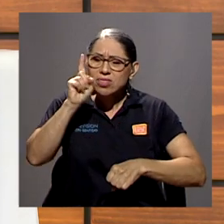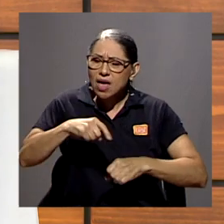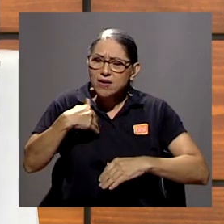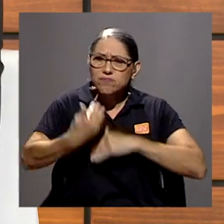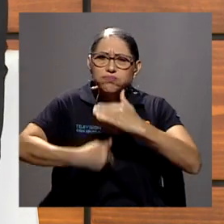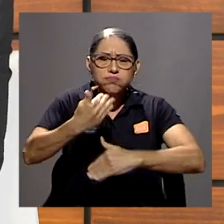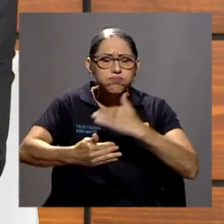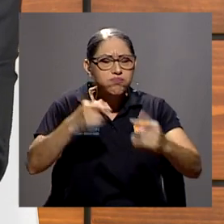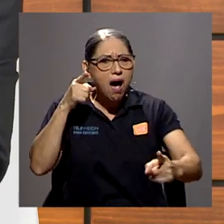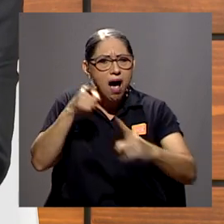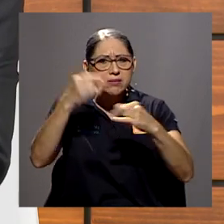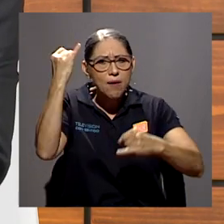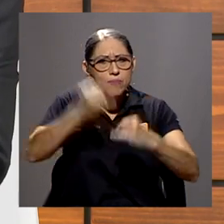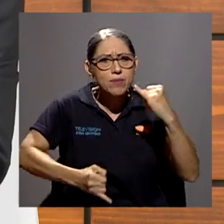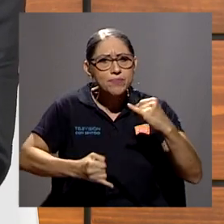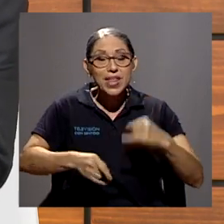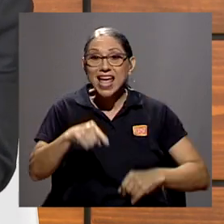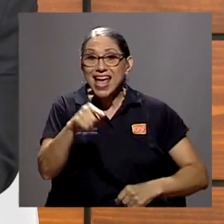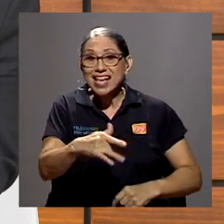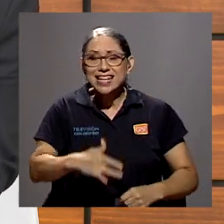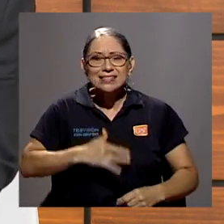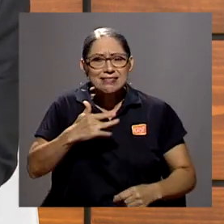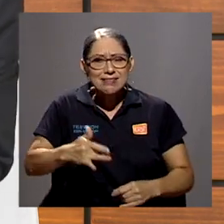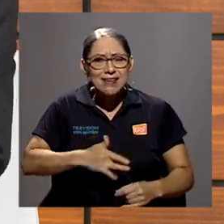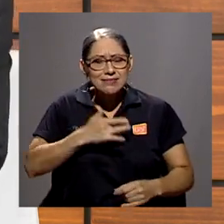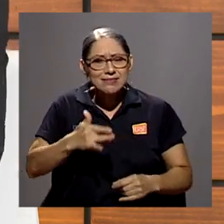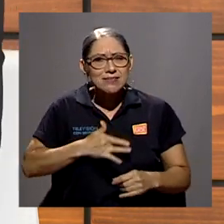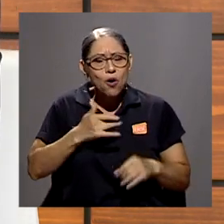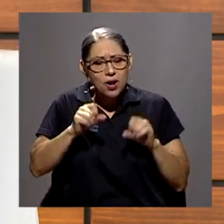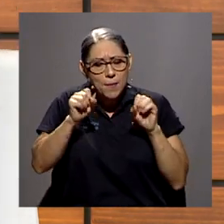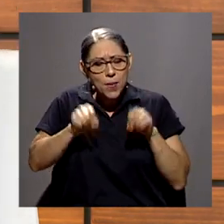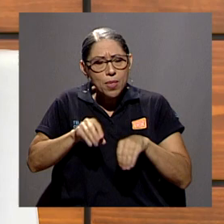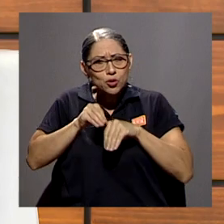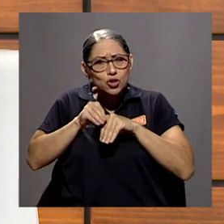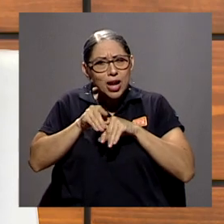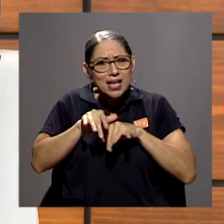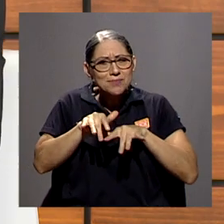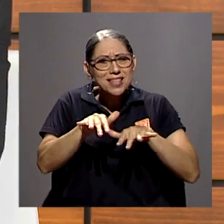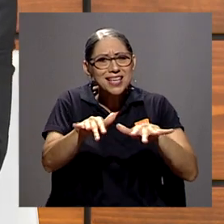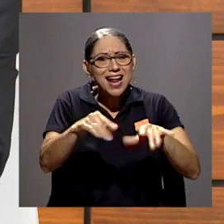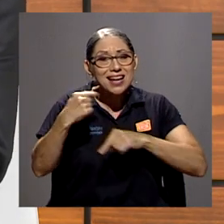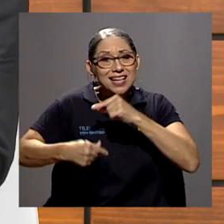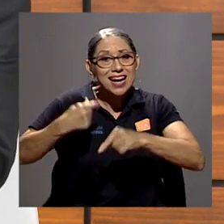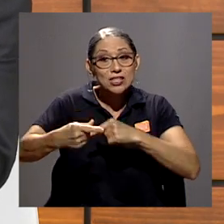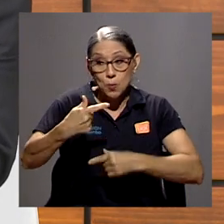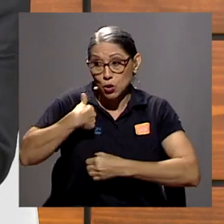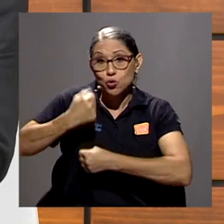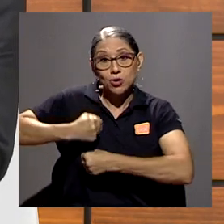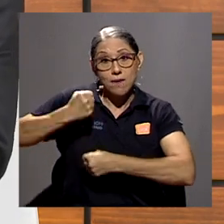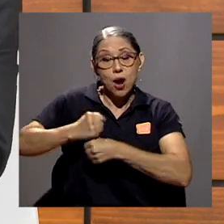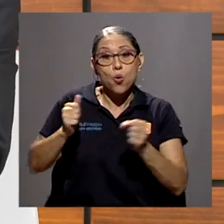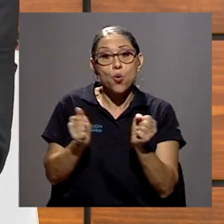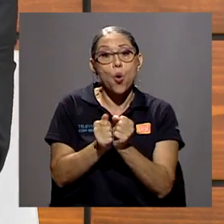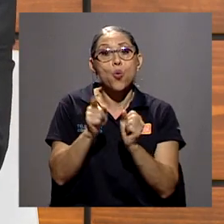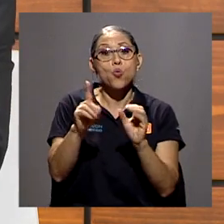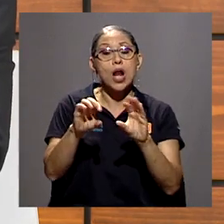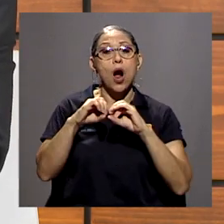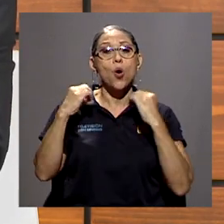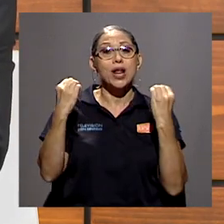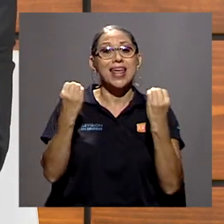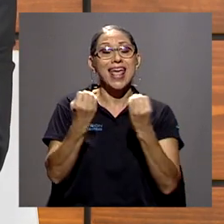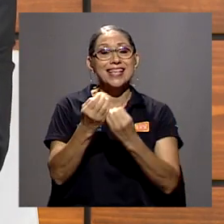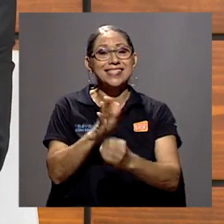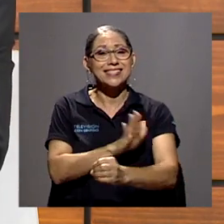consecuencias y esa esa sensación la hemos podido transmitir a las generaciones porque yo trabajo con una orquesta en donde está